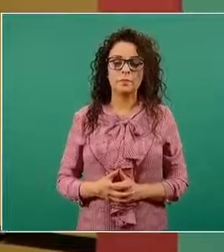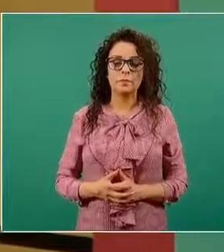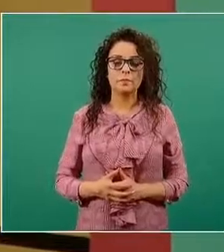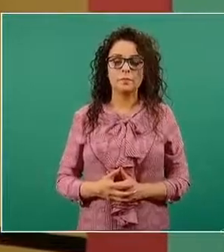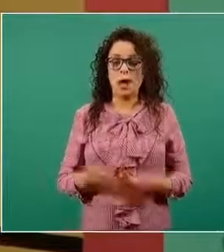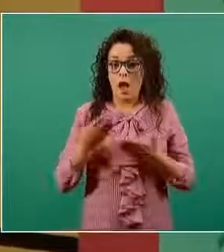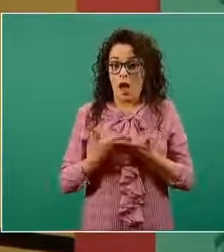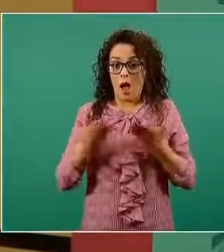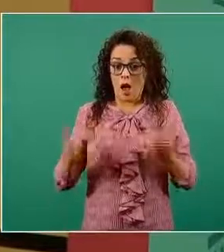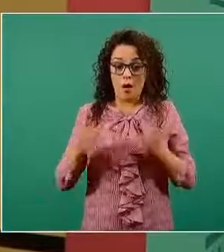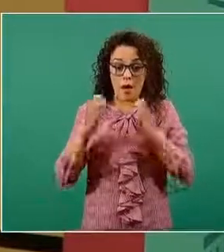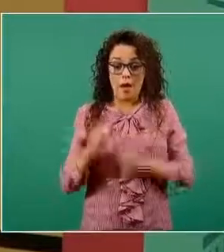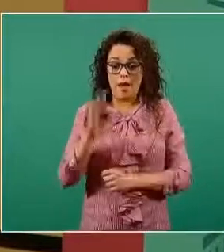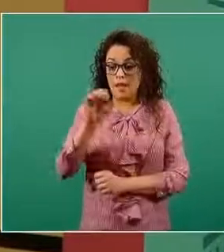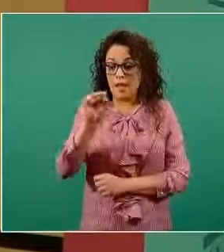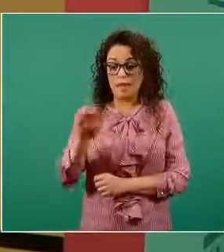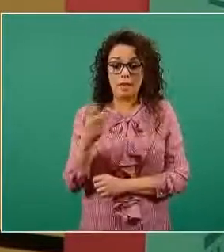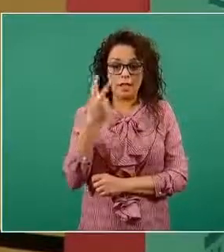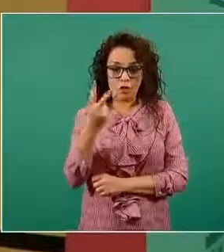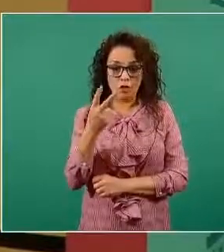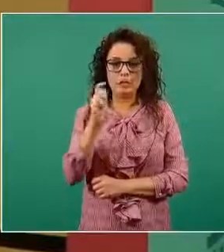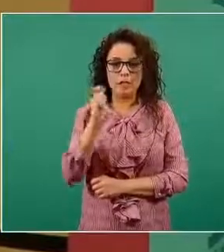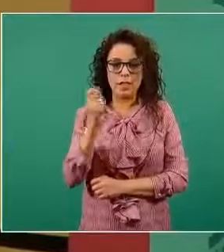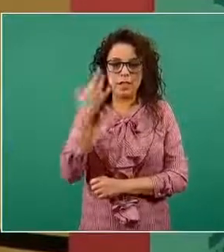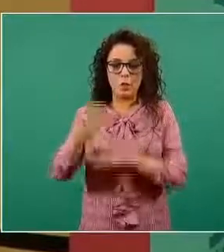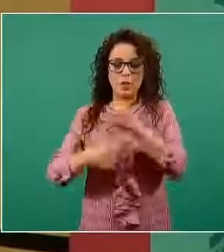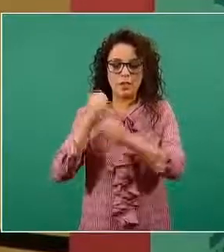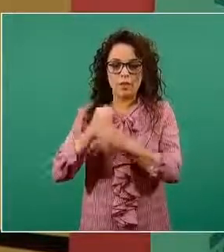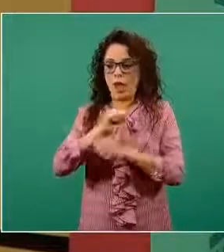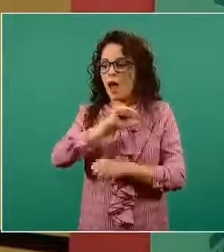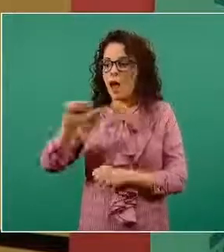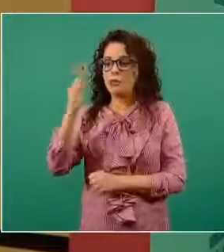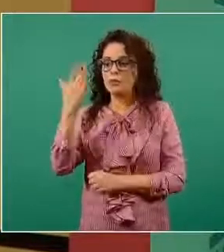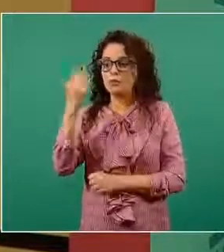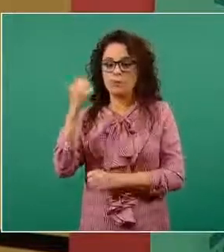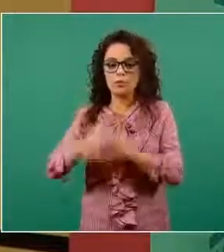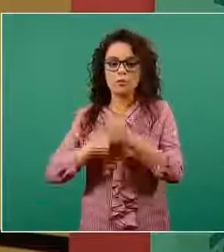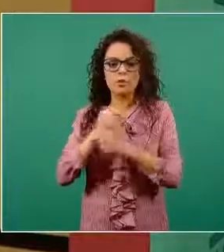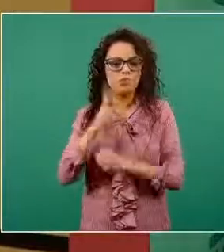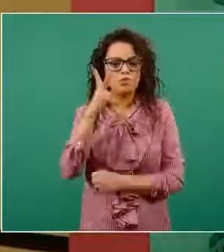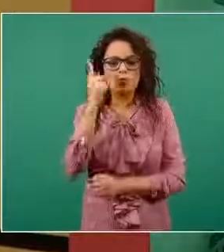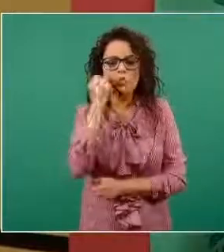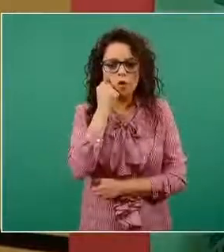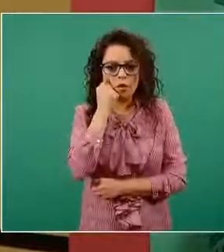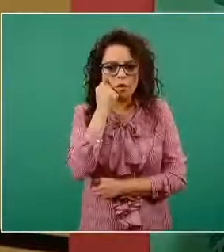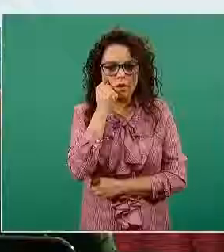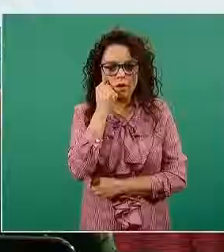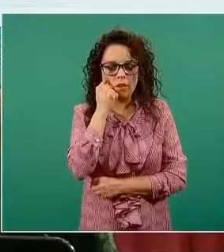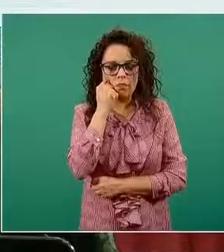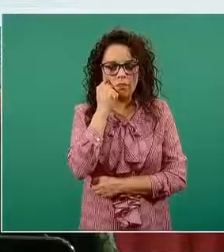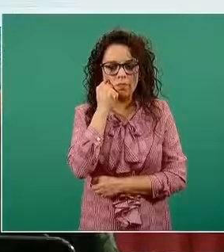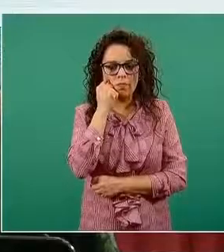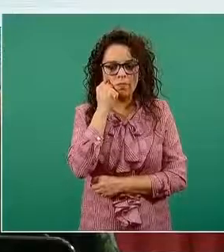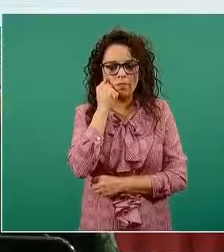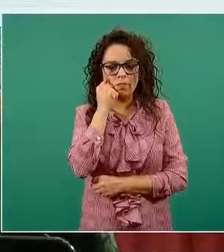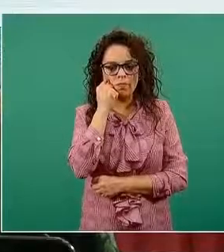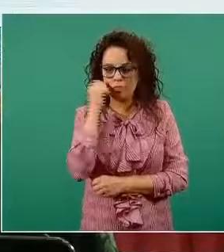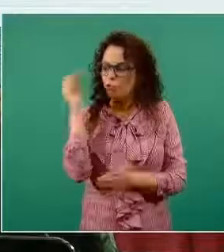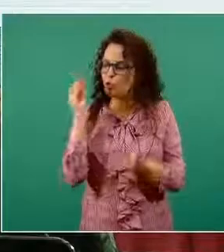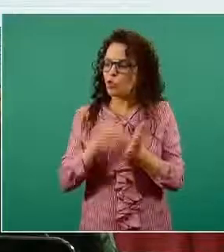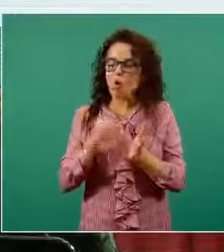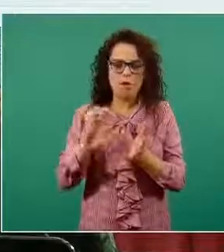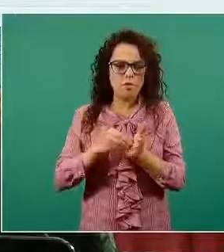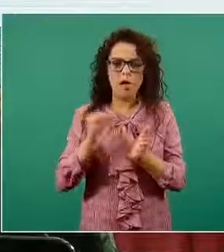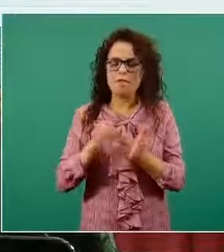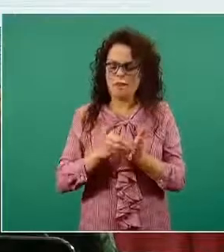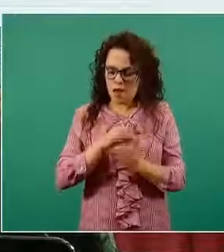fase 2, que es 50 años a 59 años de edad. Pero insistimos, sigue abierto, no